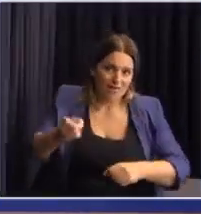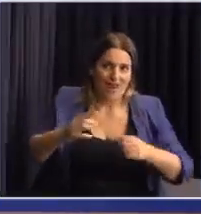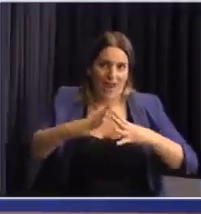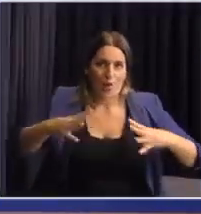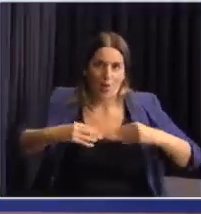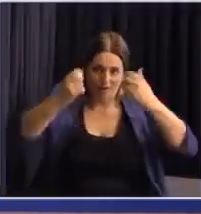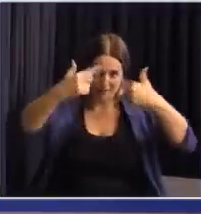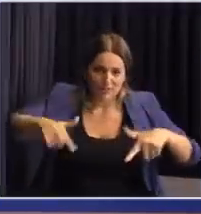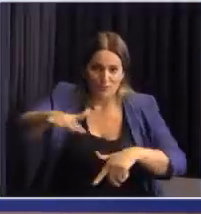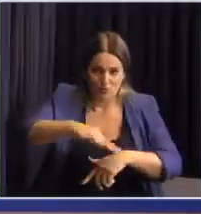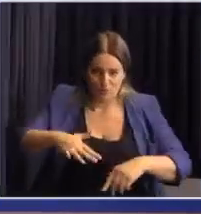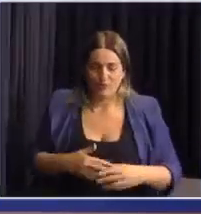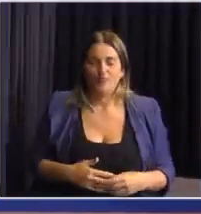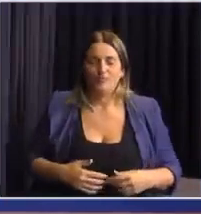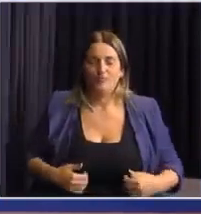escuelas rurales.